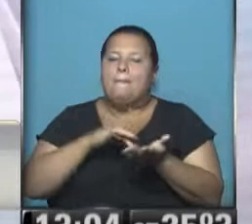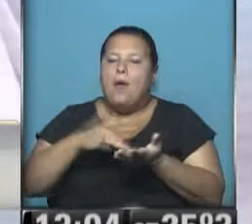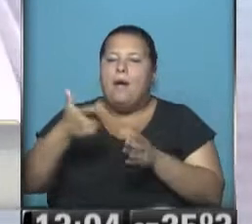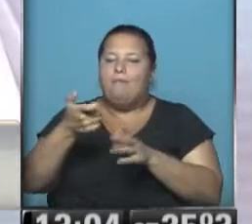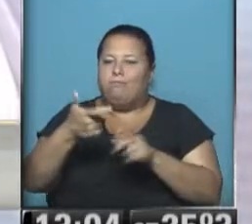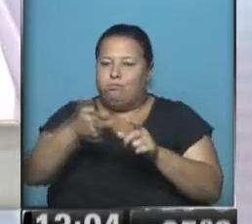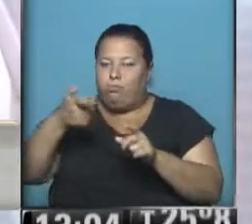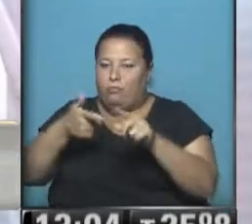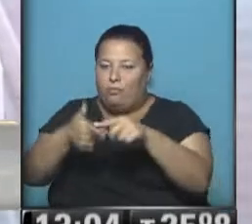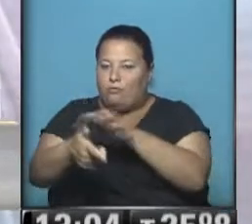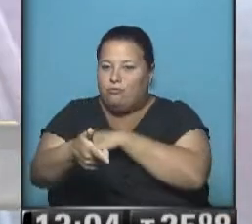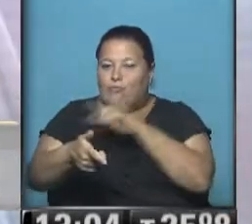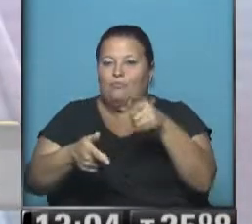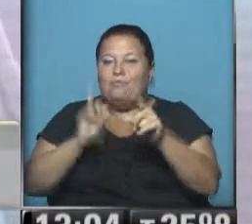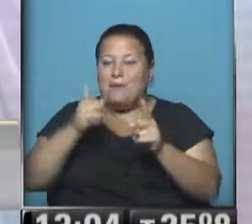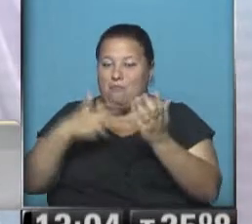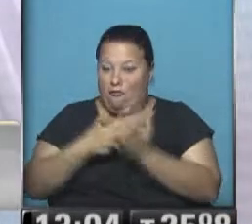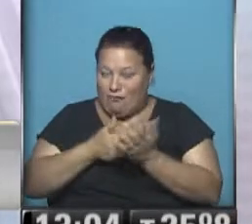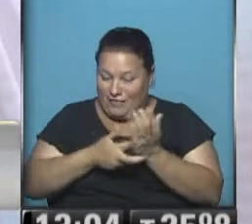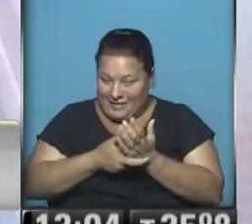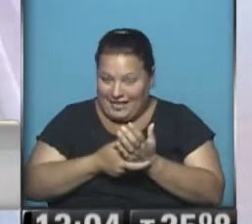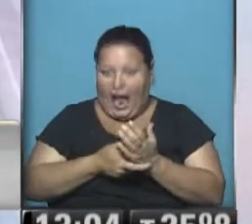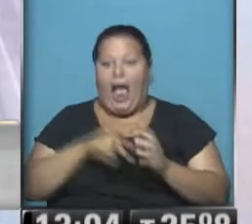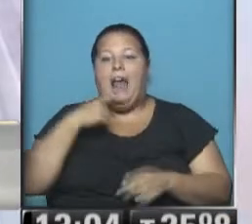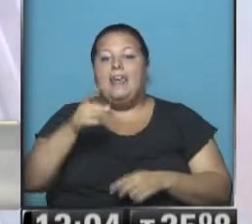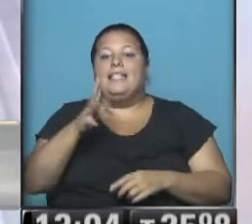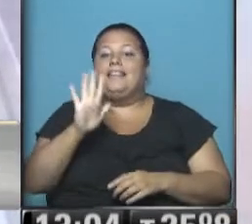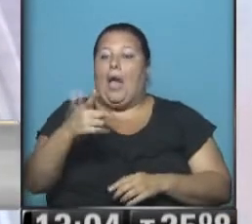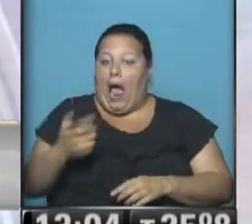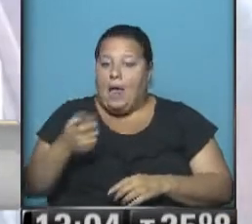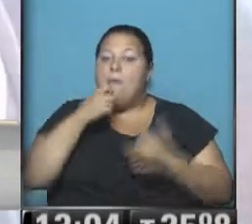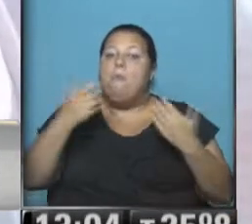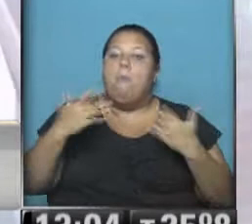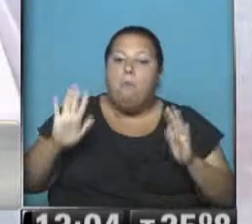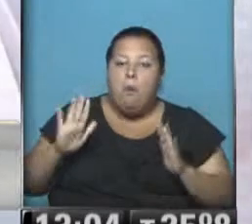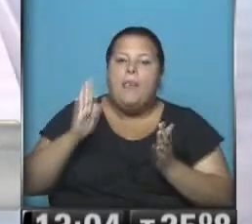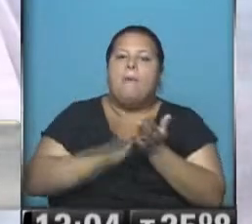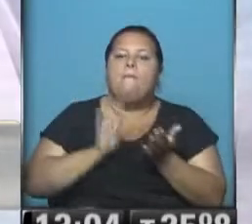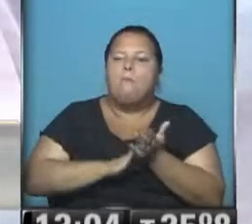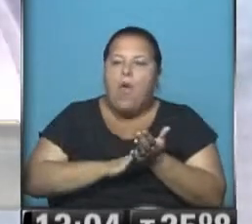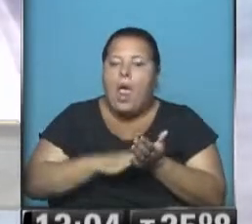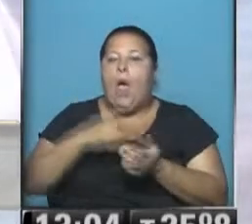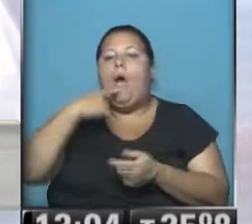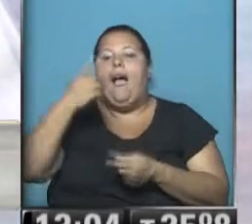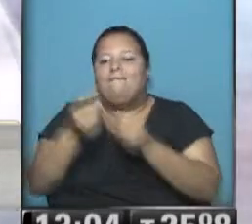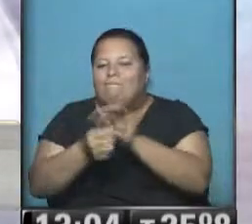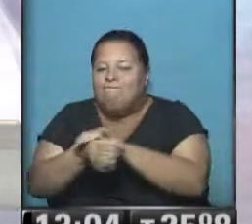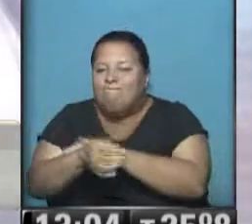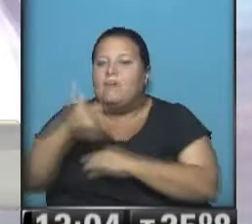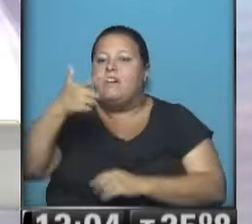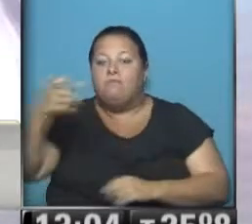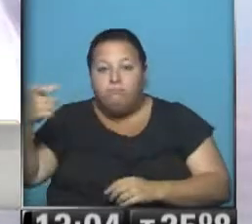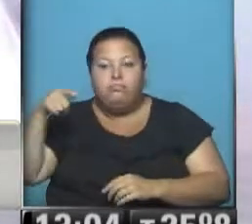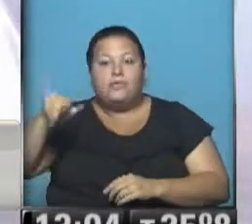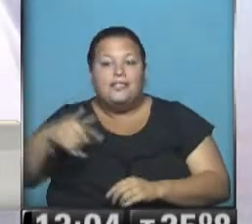flagración en la mano del fiscal que sostuvo el arma, y si podía haber rastros que hablaran de la ejecución de